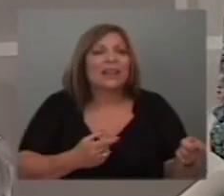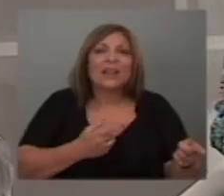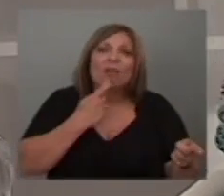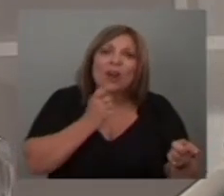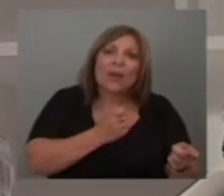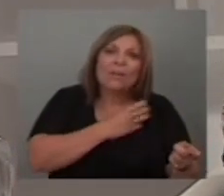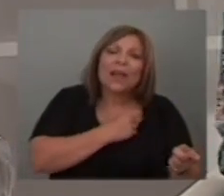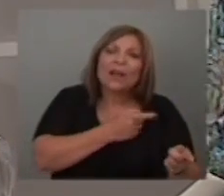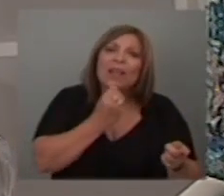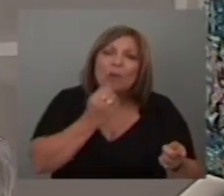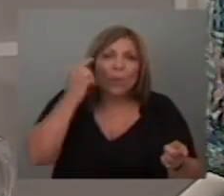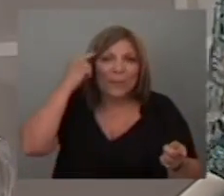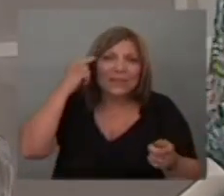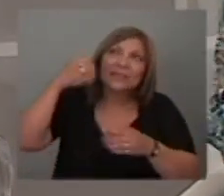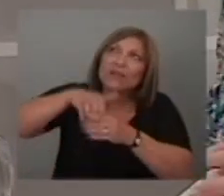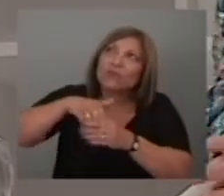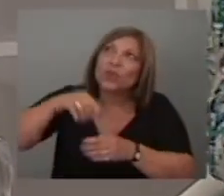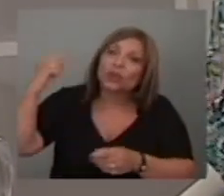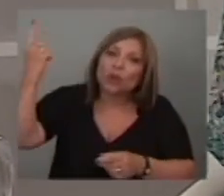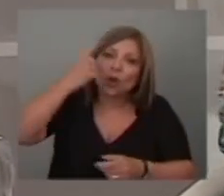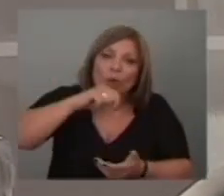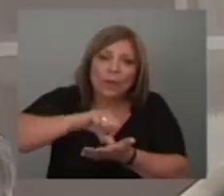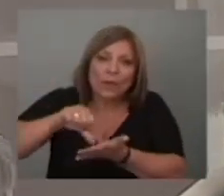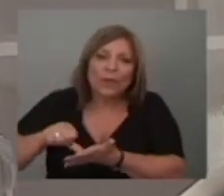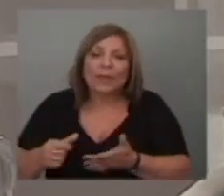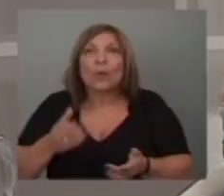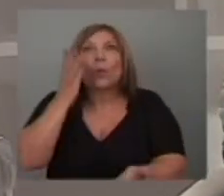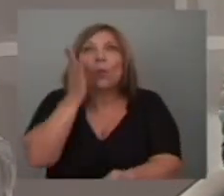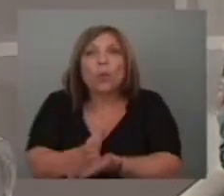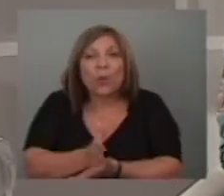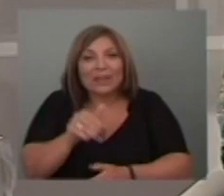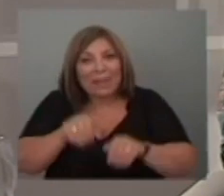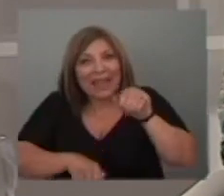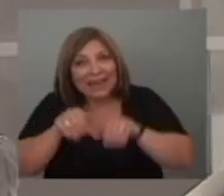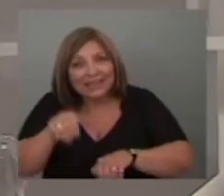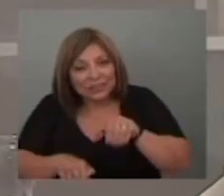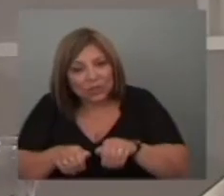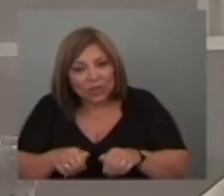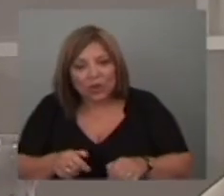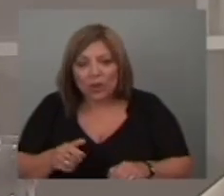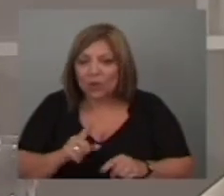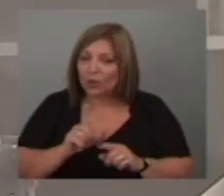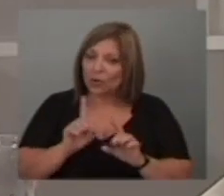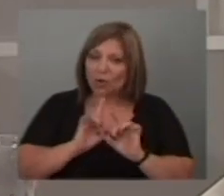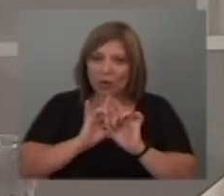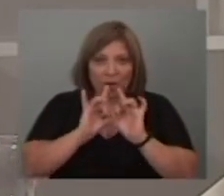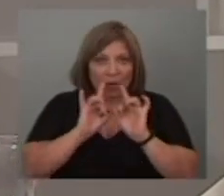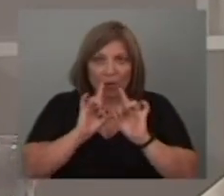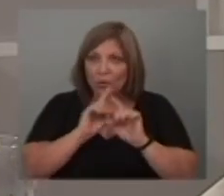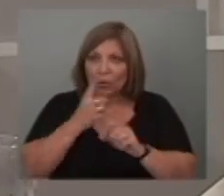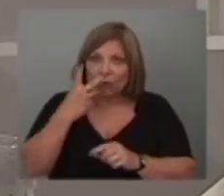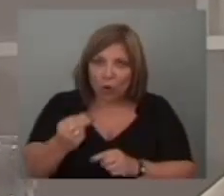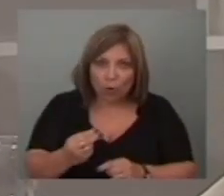ve la posibilidad de este voto consular? Recordemos que en la última elección nacional no salió,